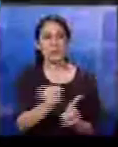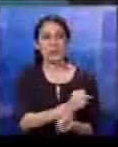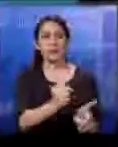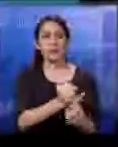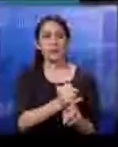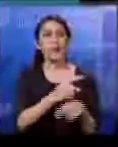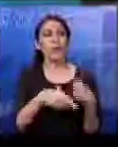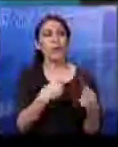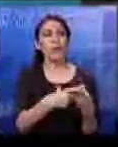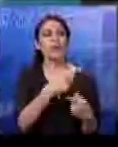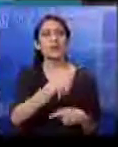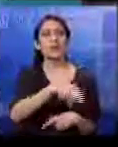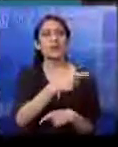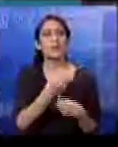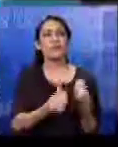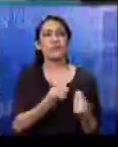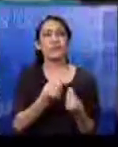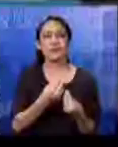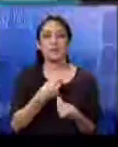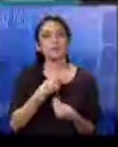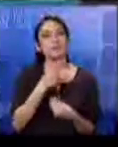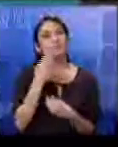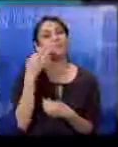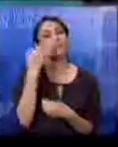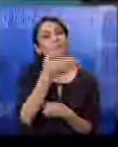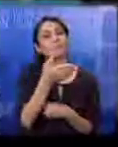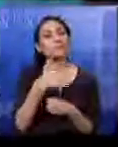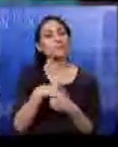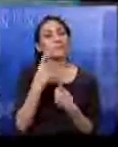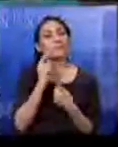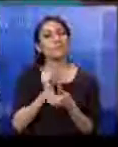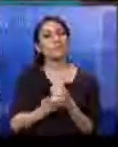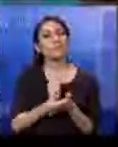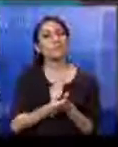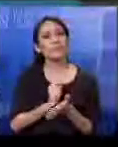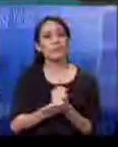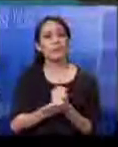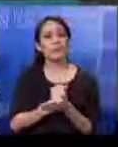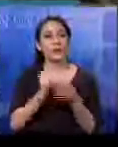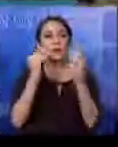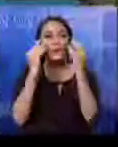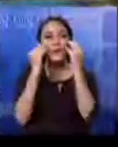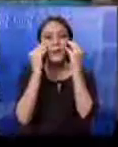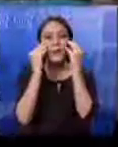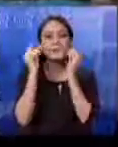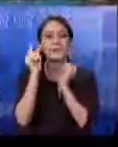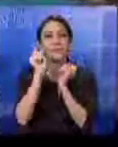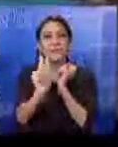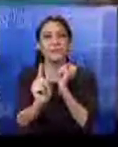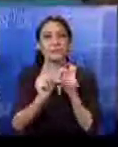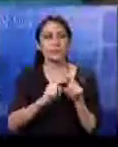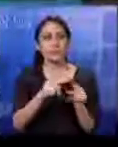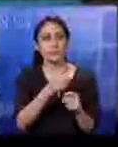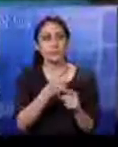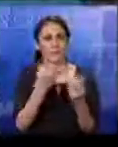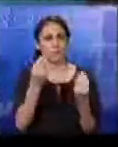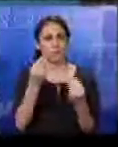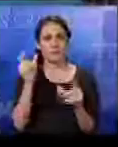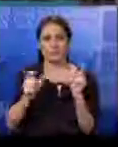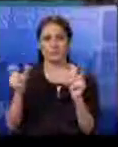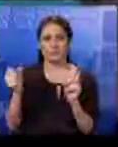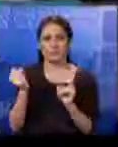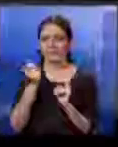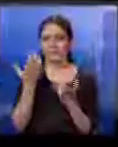una rueda de prensa en la que participaba el candidato a la vicepresidencia andrés páez el periodista señaló que recibió improperios